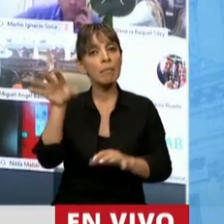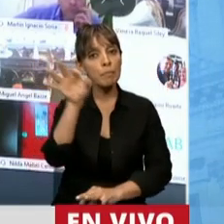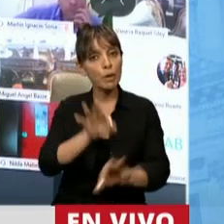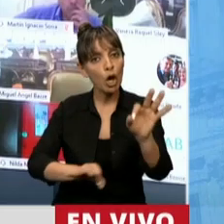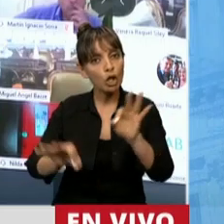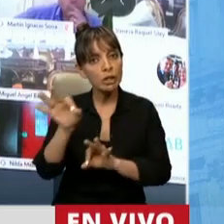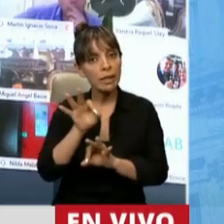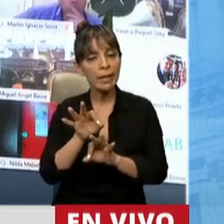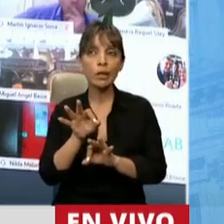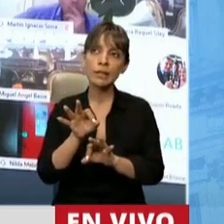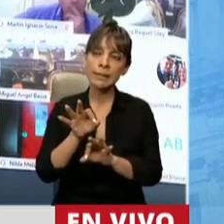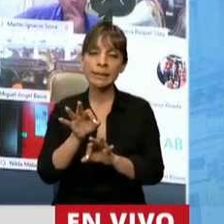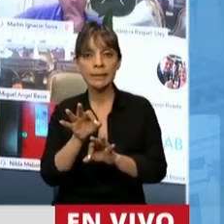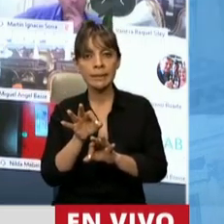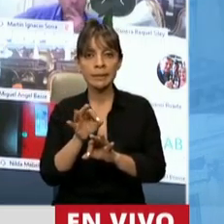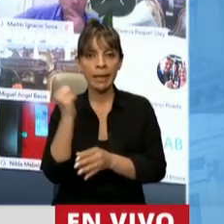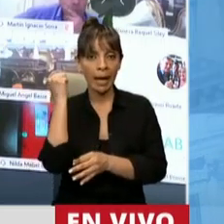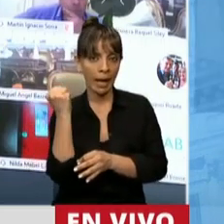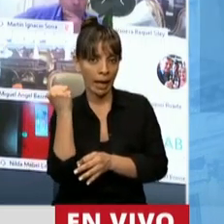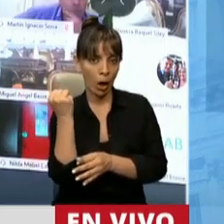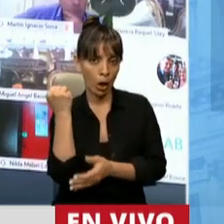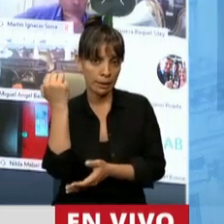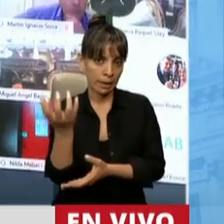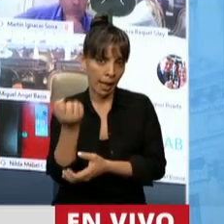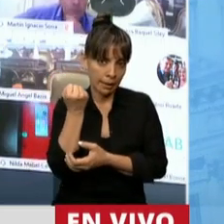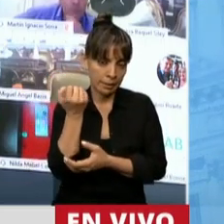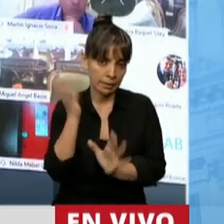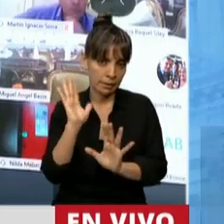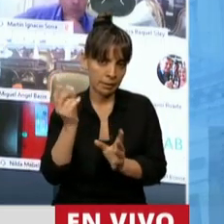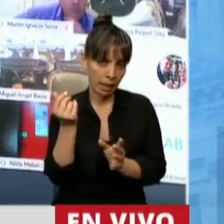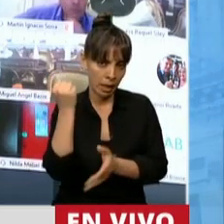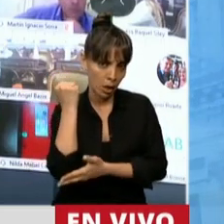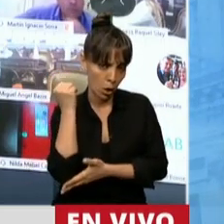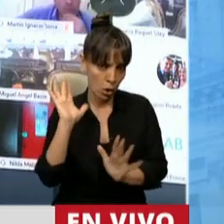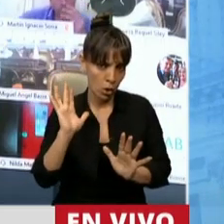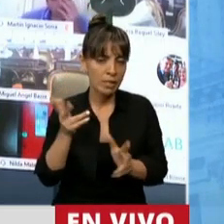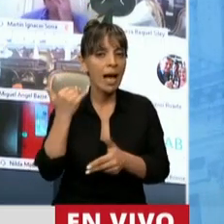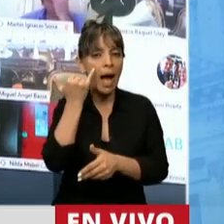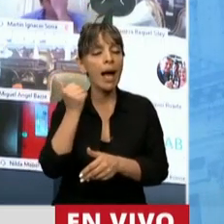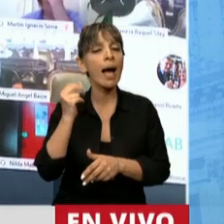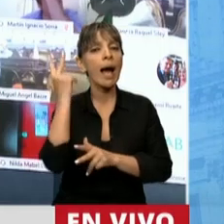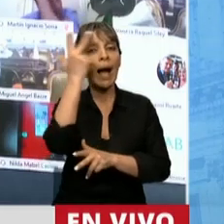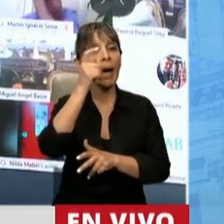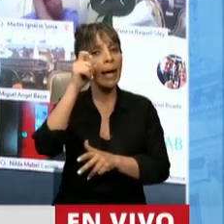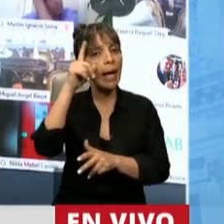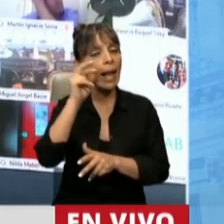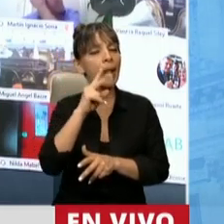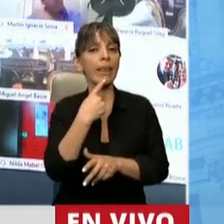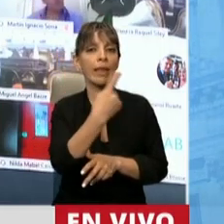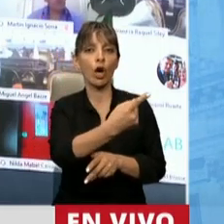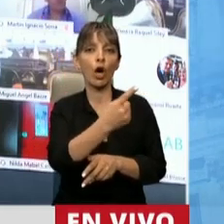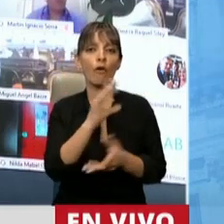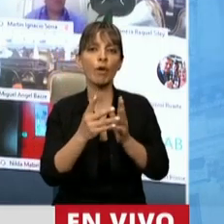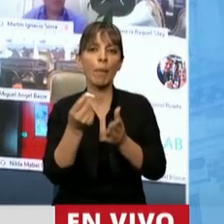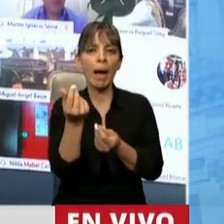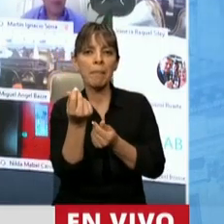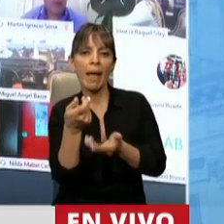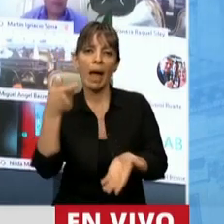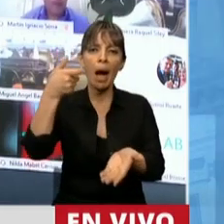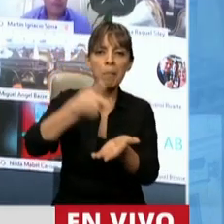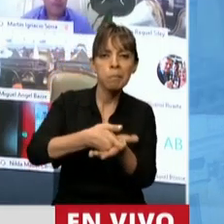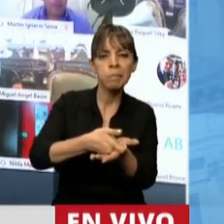proyecto amarrete, se ha dicho. Ya el diputado Heller aclaró la inversión que